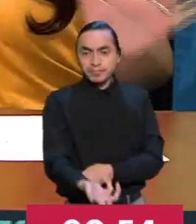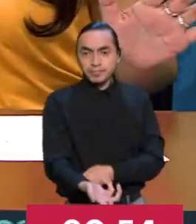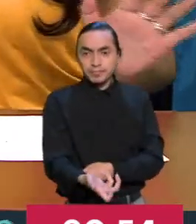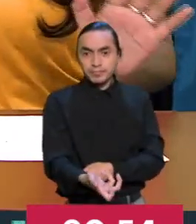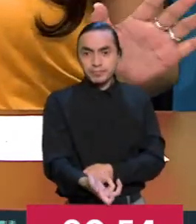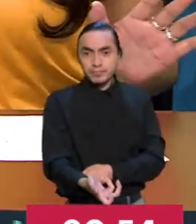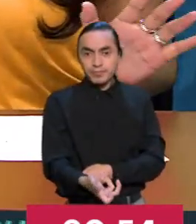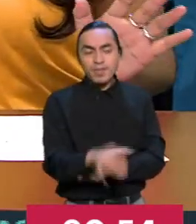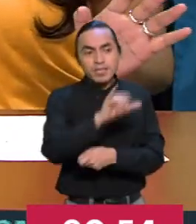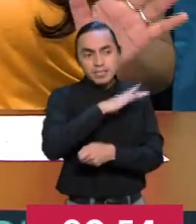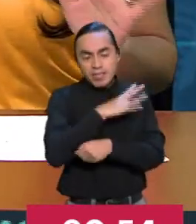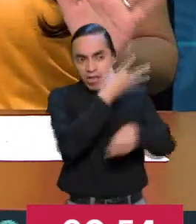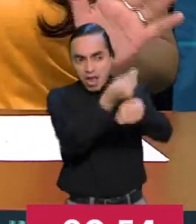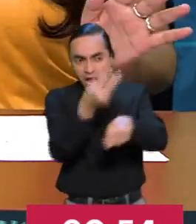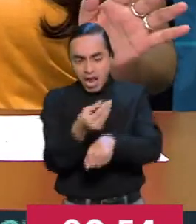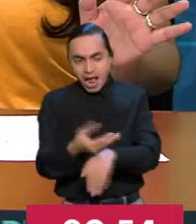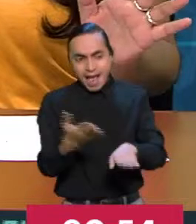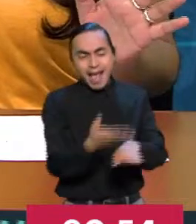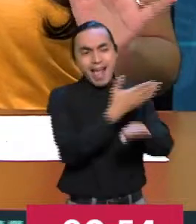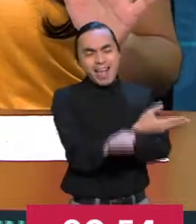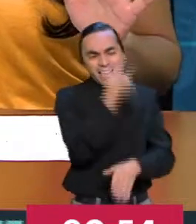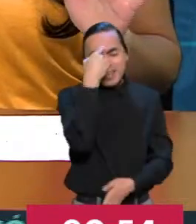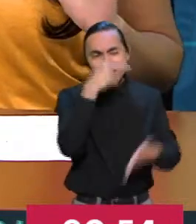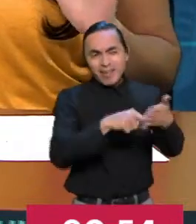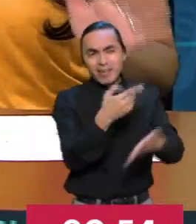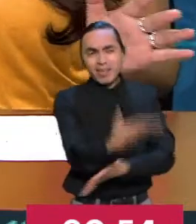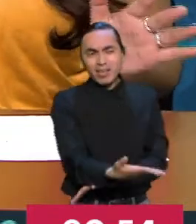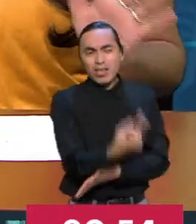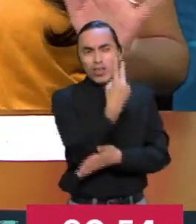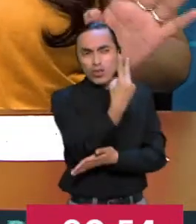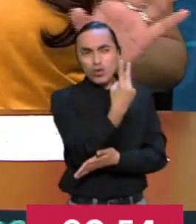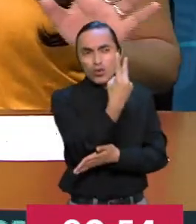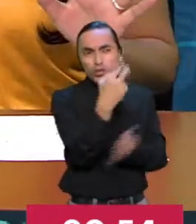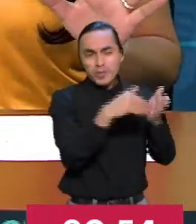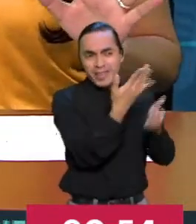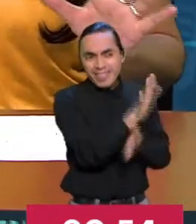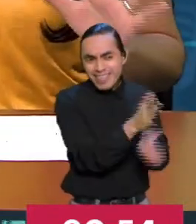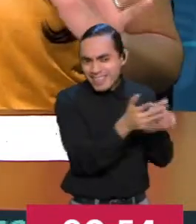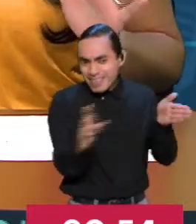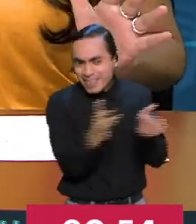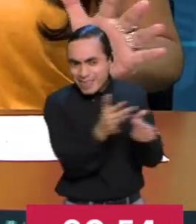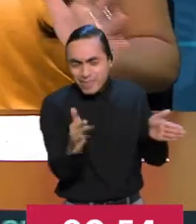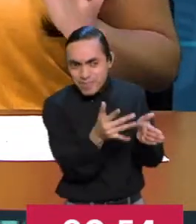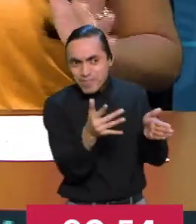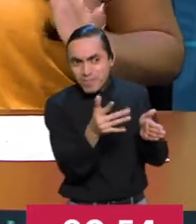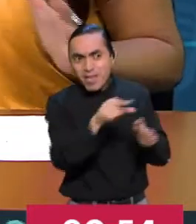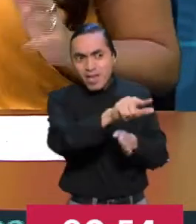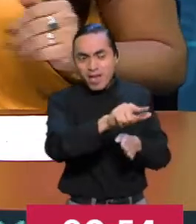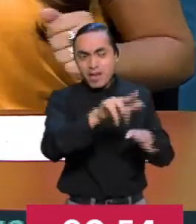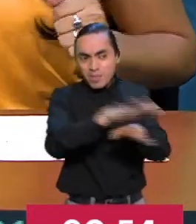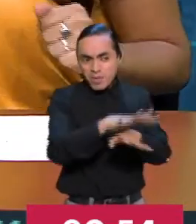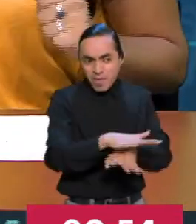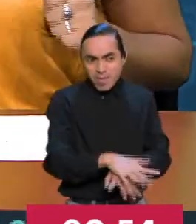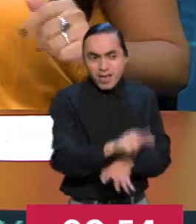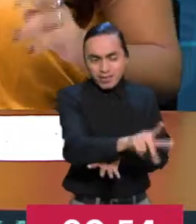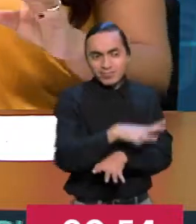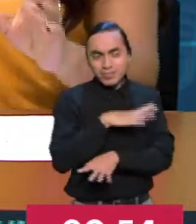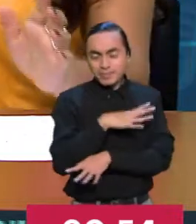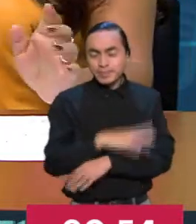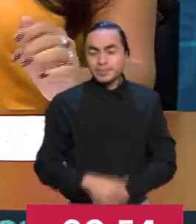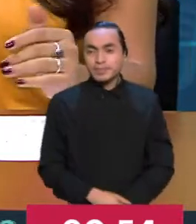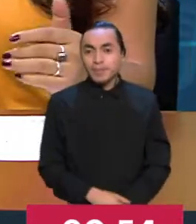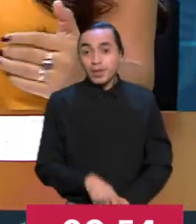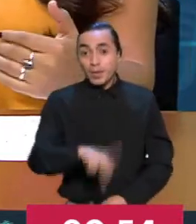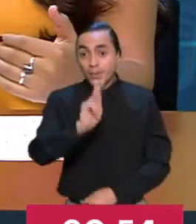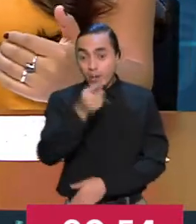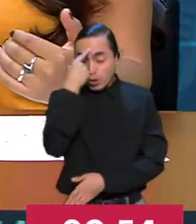de la remodelación que tuvo hace, me parece que de 2010 para acá, más o menos, fue la última remodelación grande que le hicieron a la Alameda.